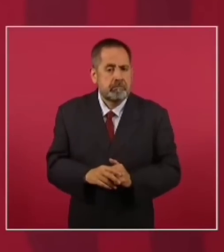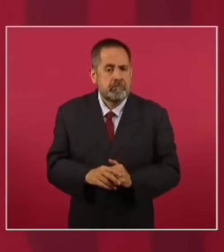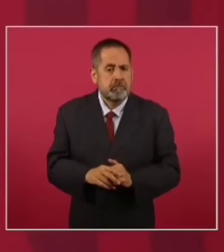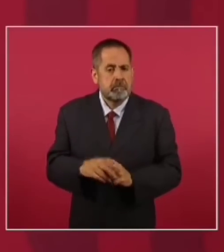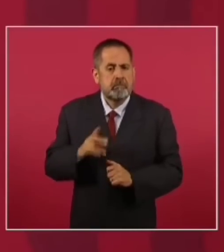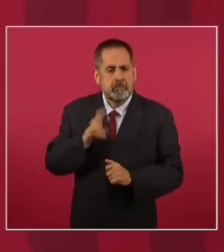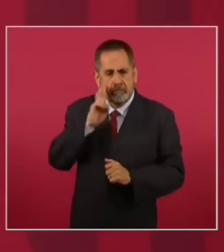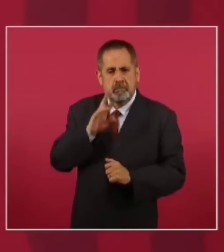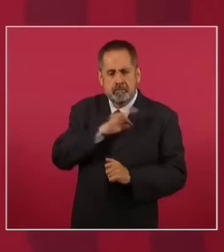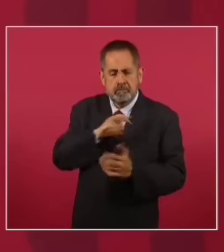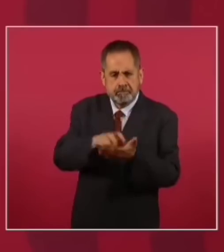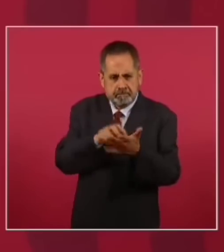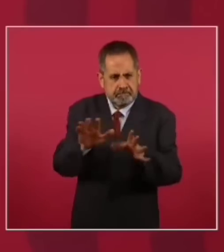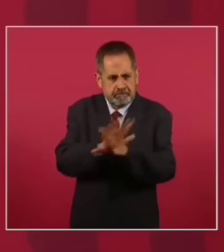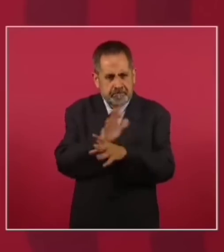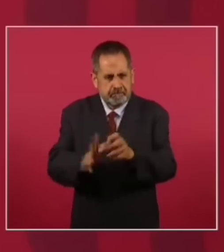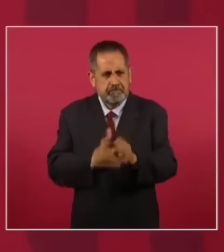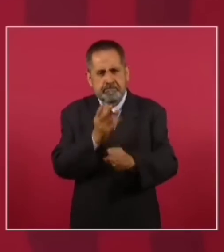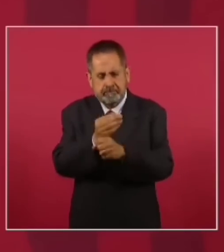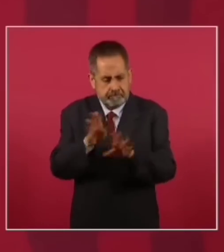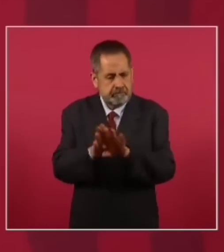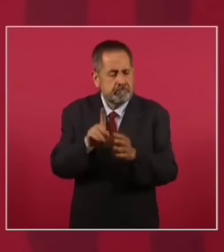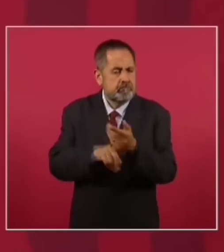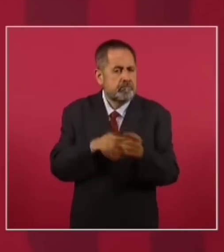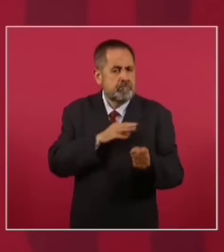Puedo modificar